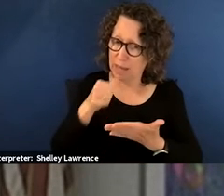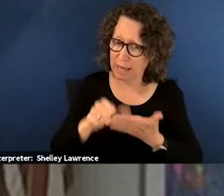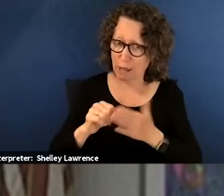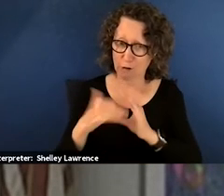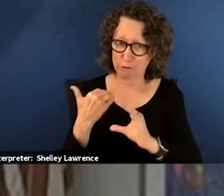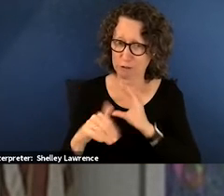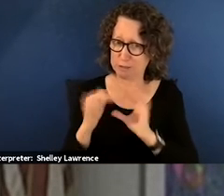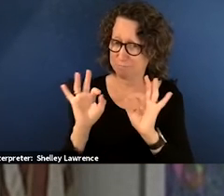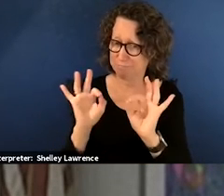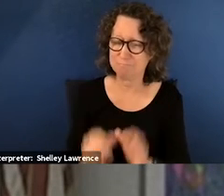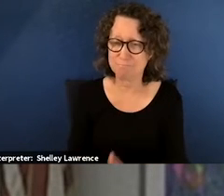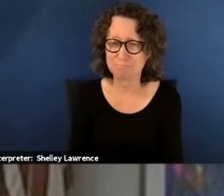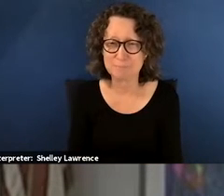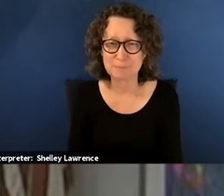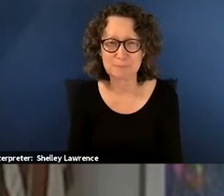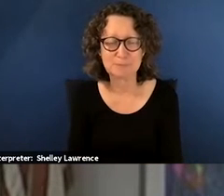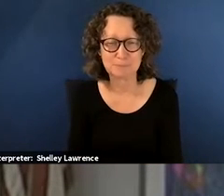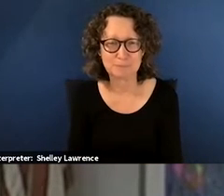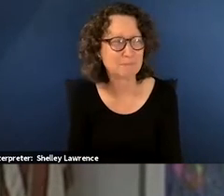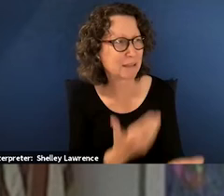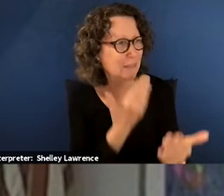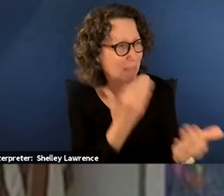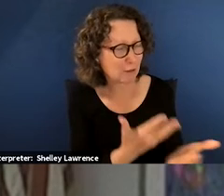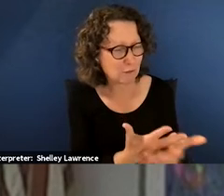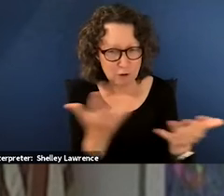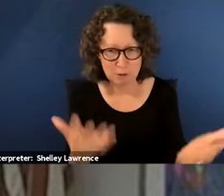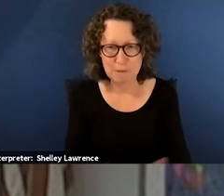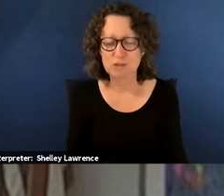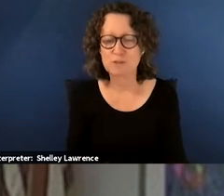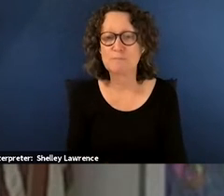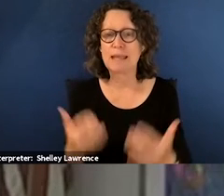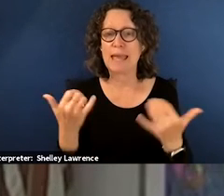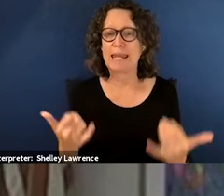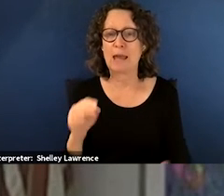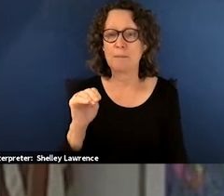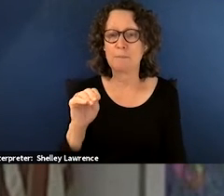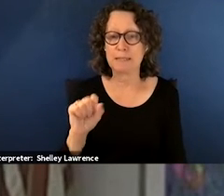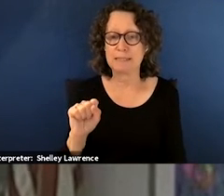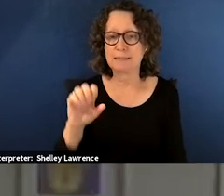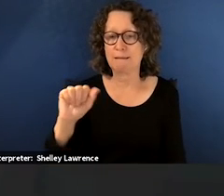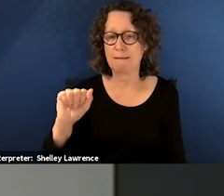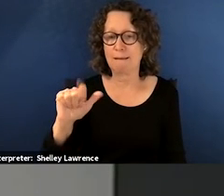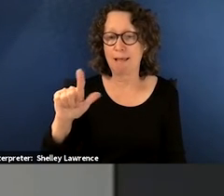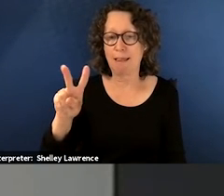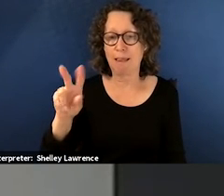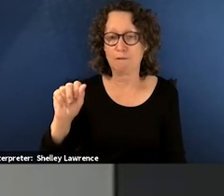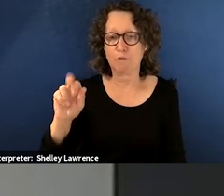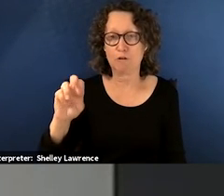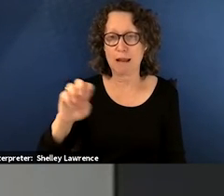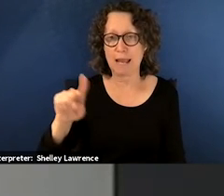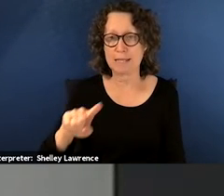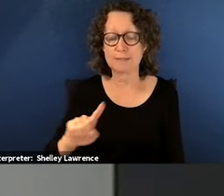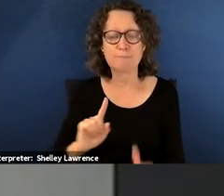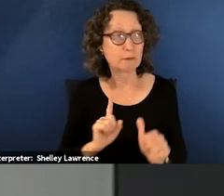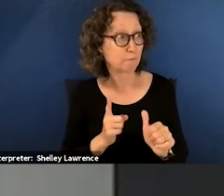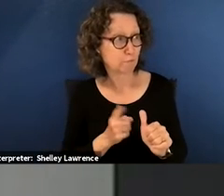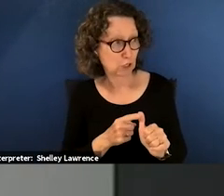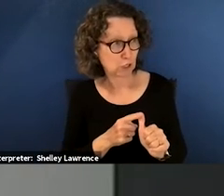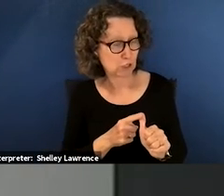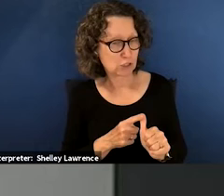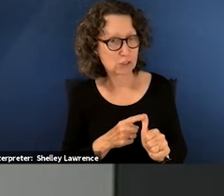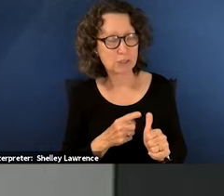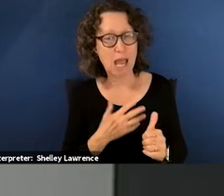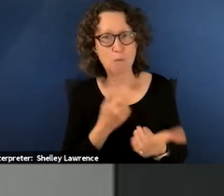tan significativa. Gracias. Muchas gracias. Y ahora, señor Álvarez, gracias. Primero que